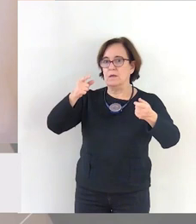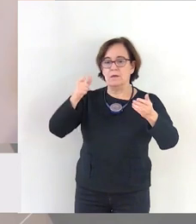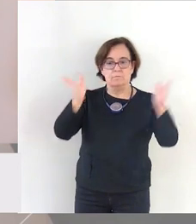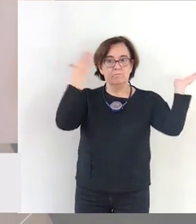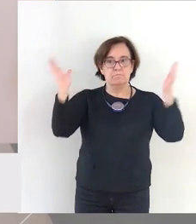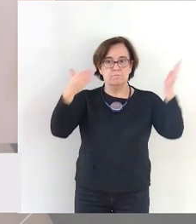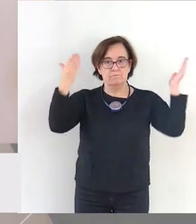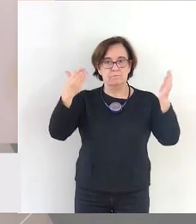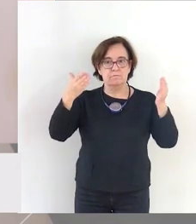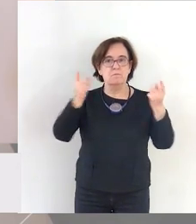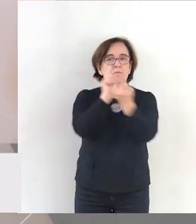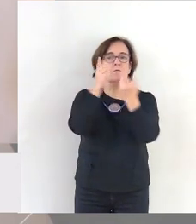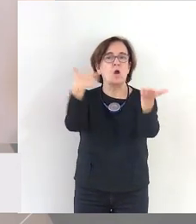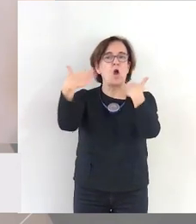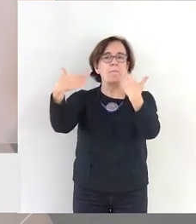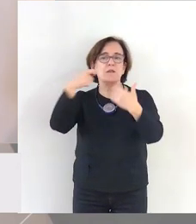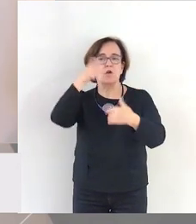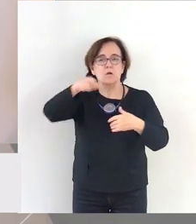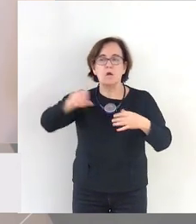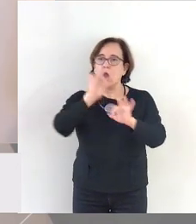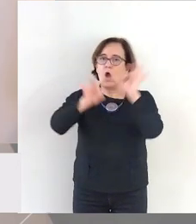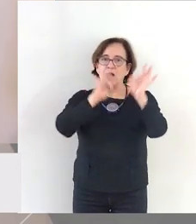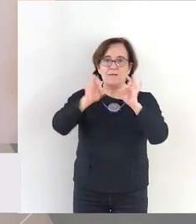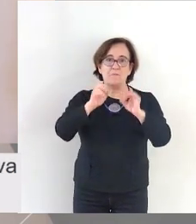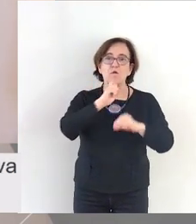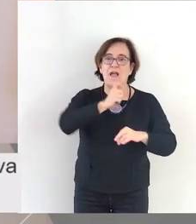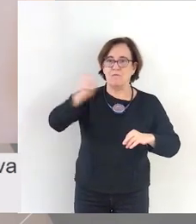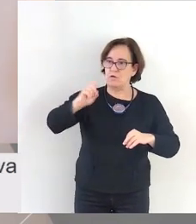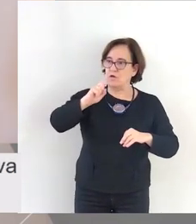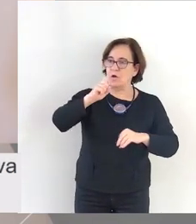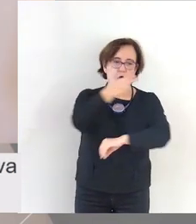conversaciones humanitarias organizado por la fundación cruzroja